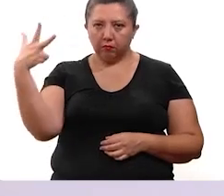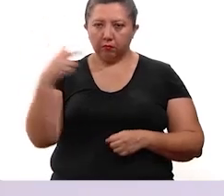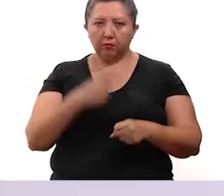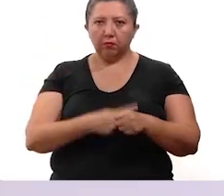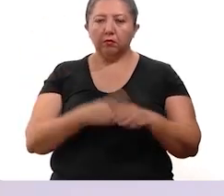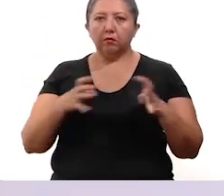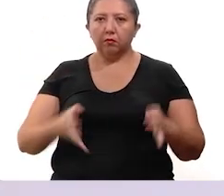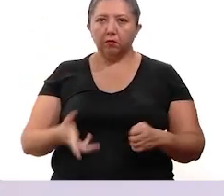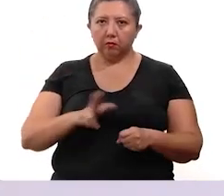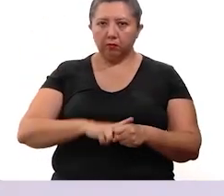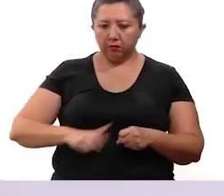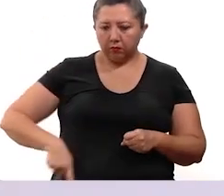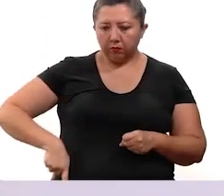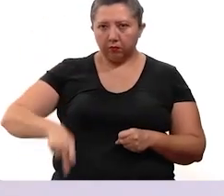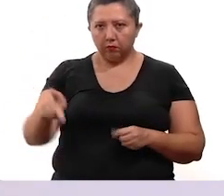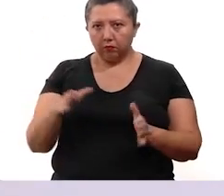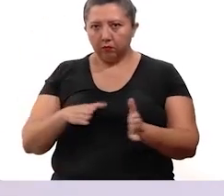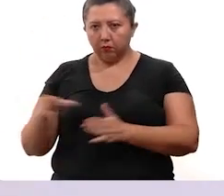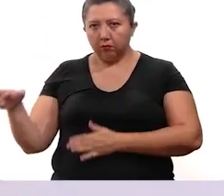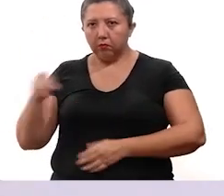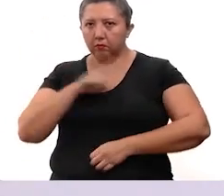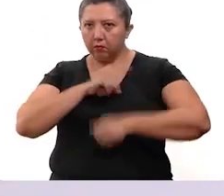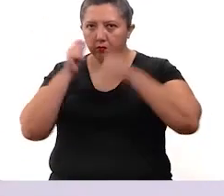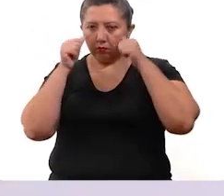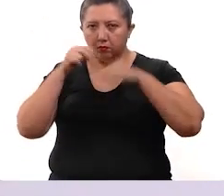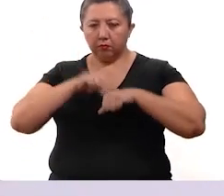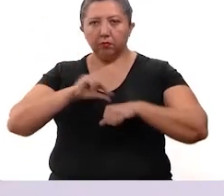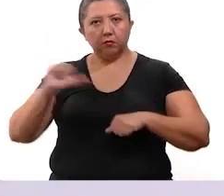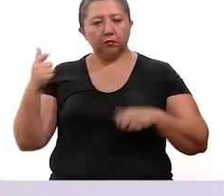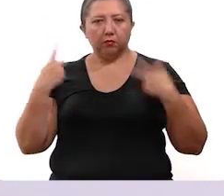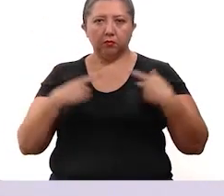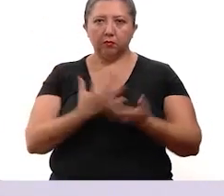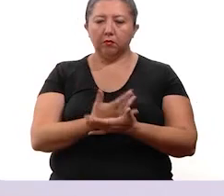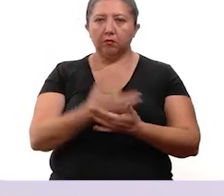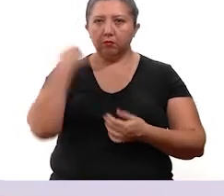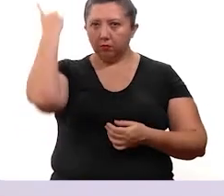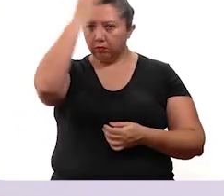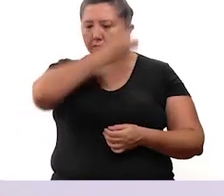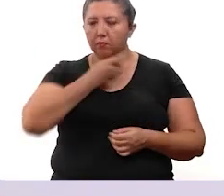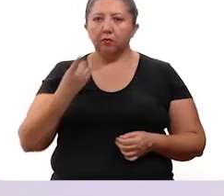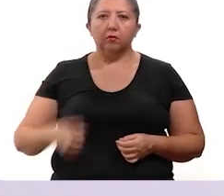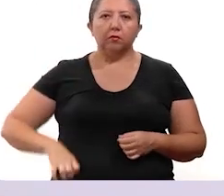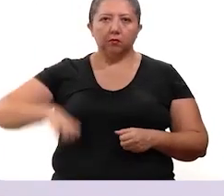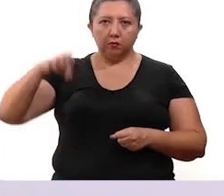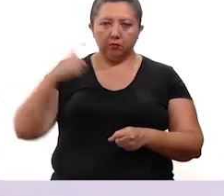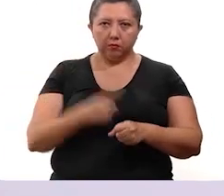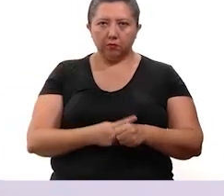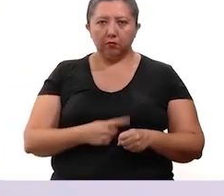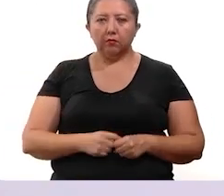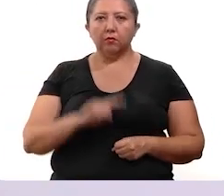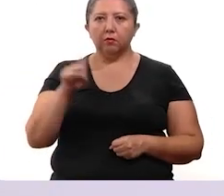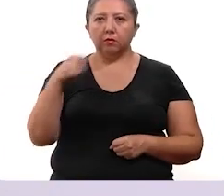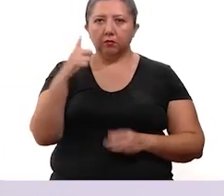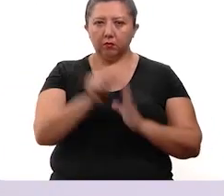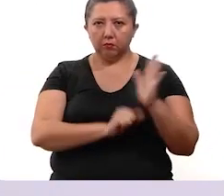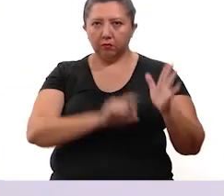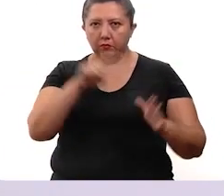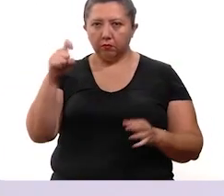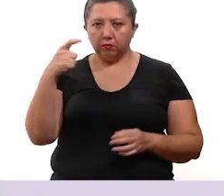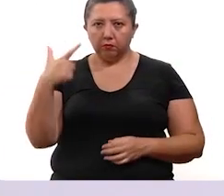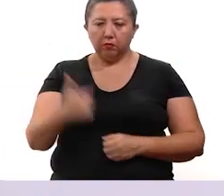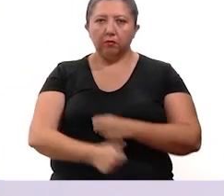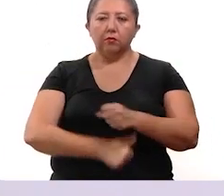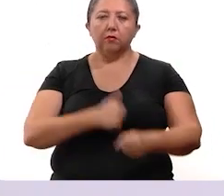casos positivos están en hospitales públicos y en aislamiento total. Hay otros pacientes a la espera de diagnóstico. El rango de edad de los casos es de 1 mes